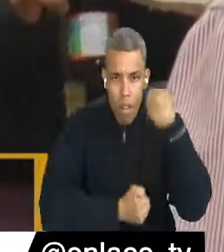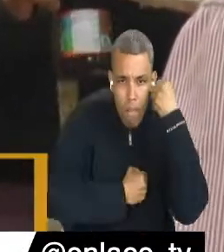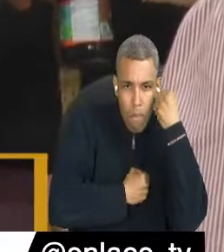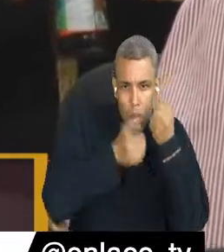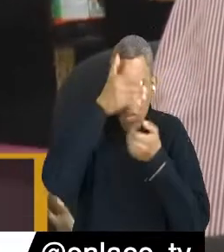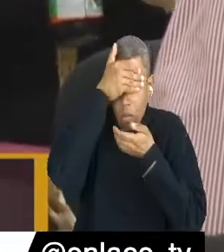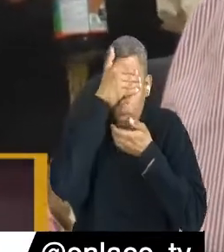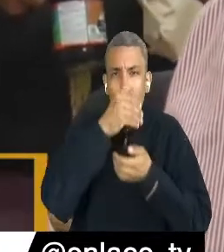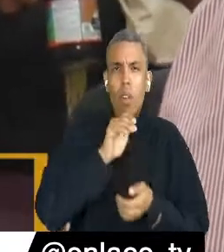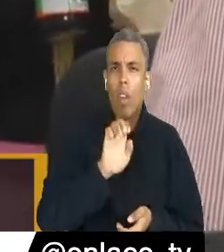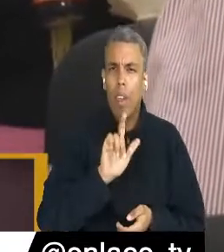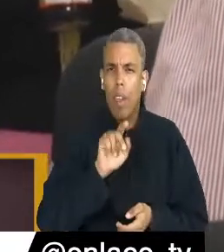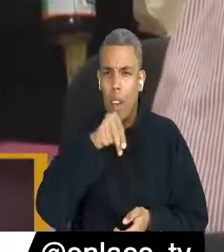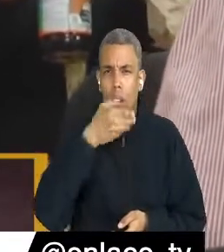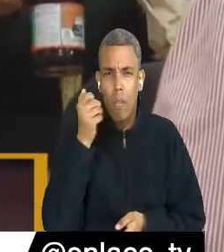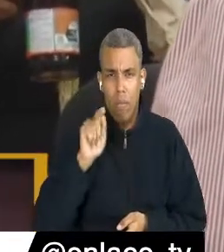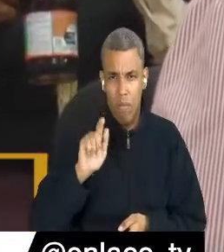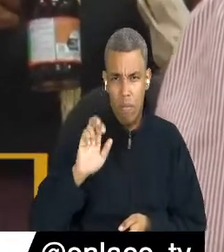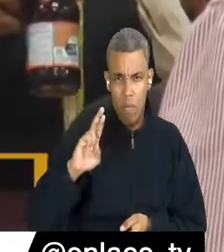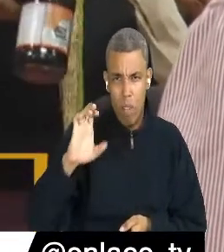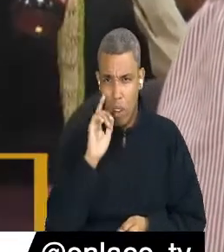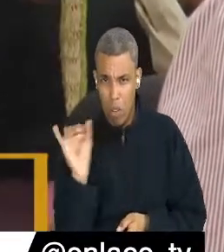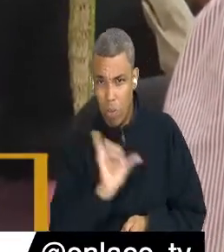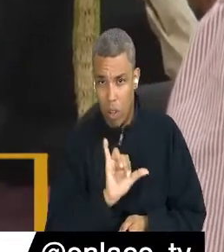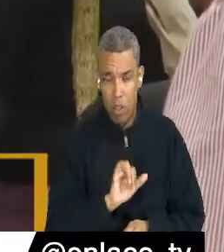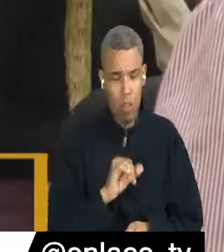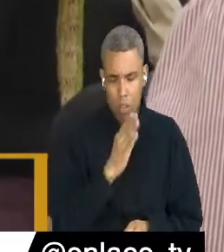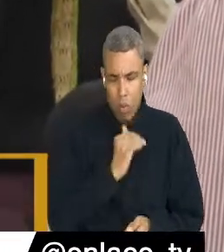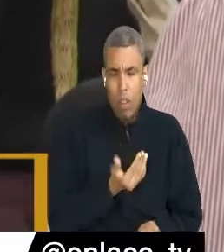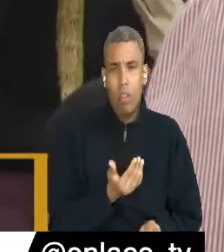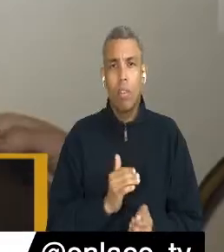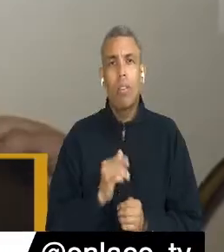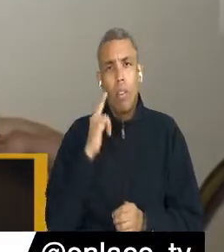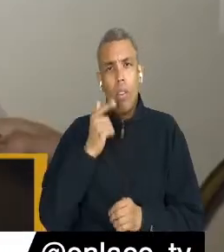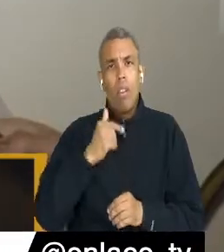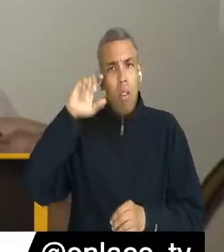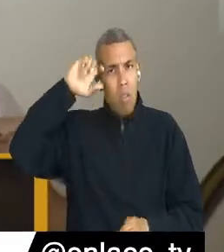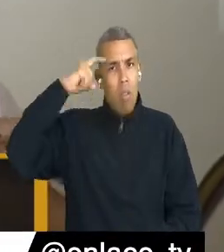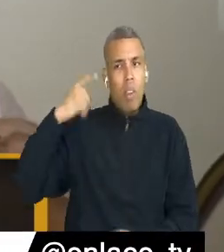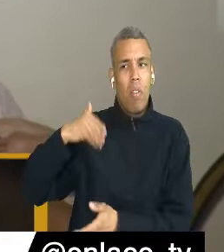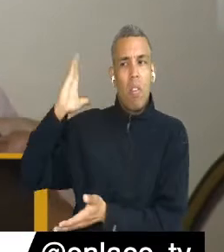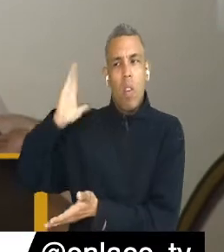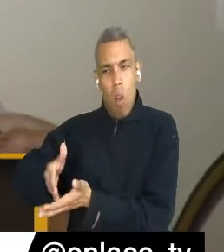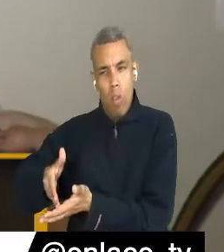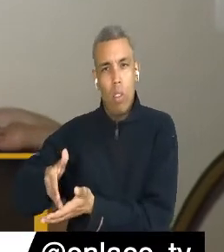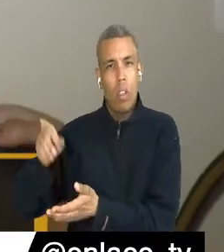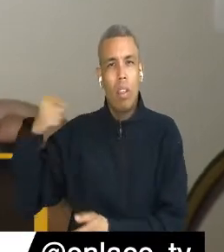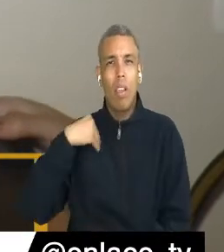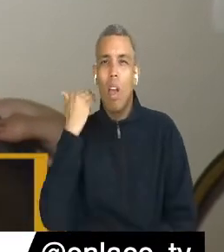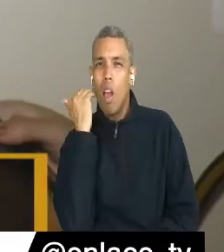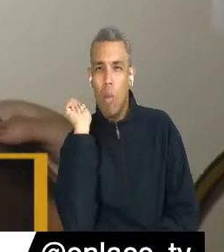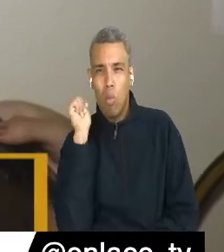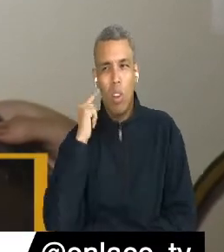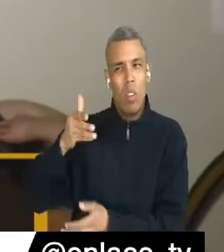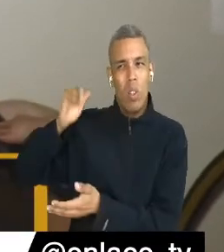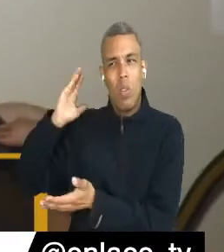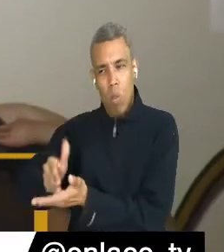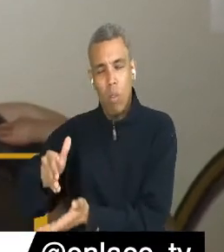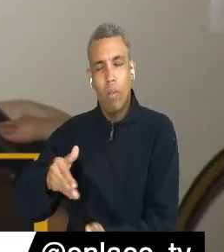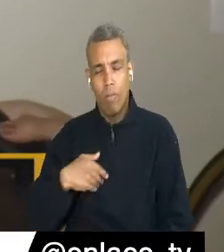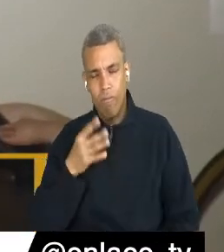también dice que en su mayoría las capturas obedecen a falsos positivos y a persecuciones. Queremos manifestar que justamente hace evidencia